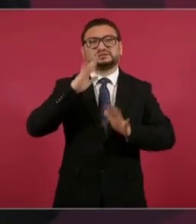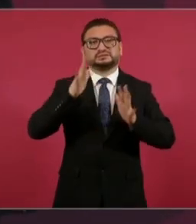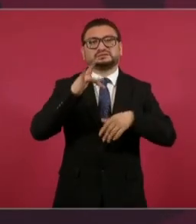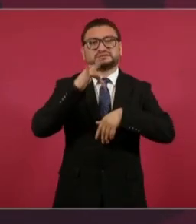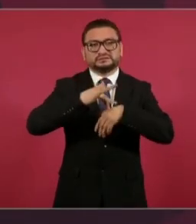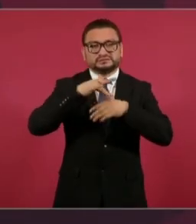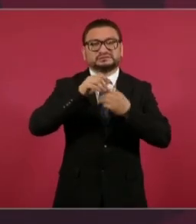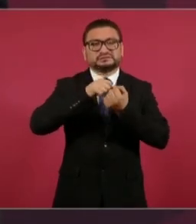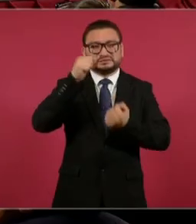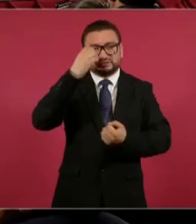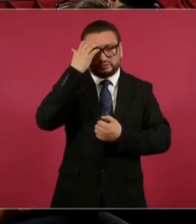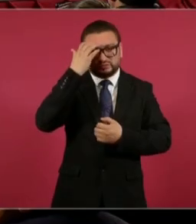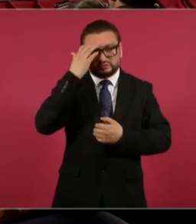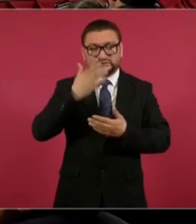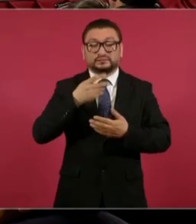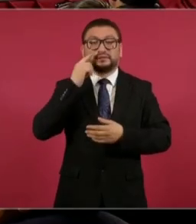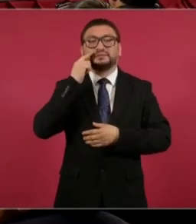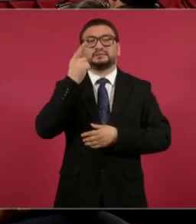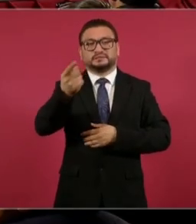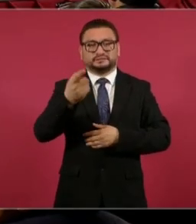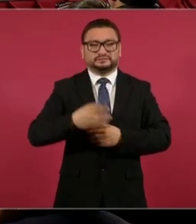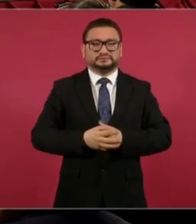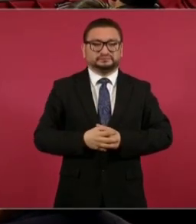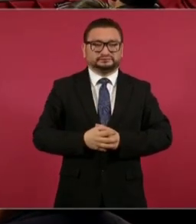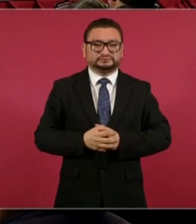país pero miren